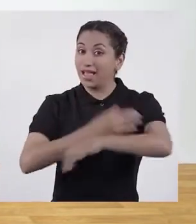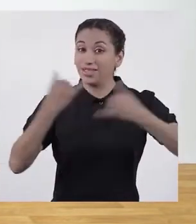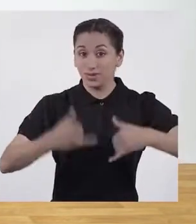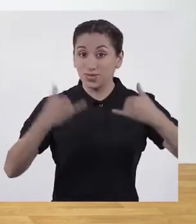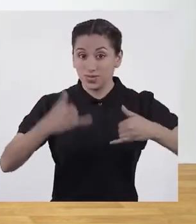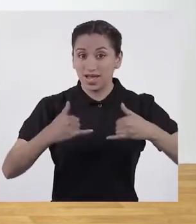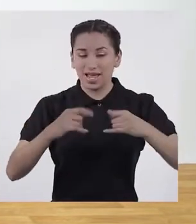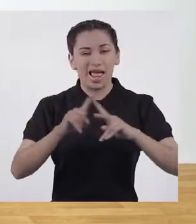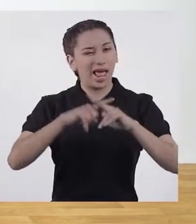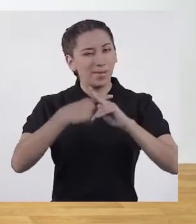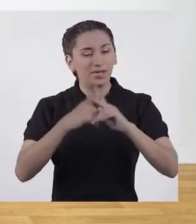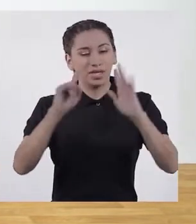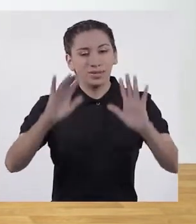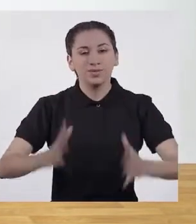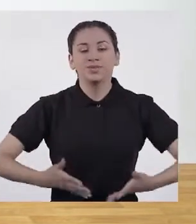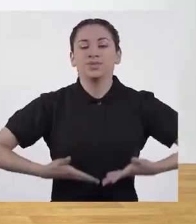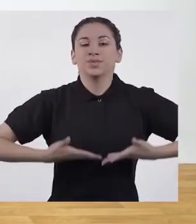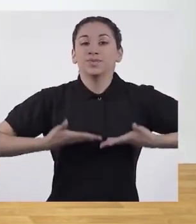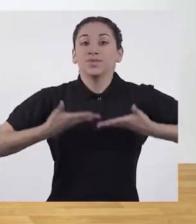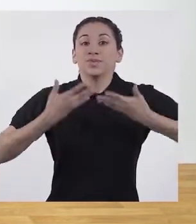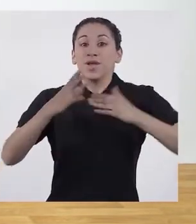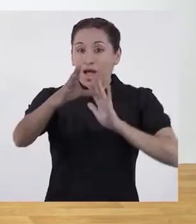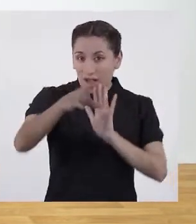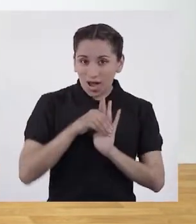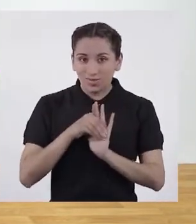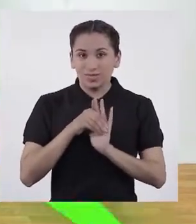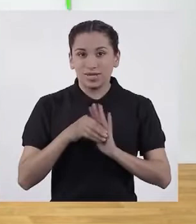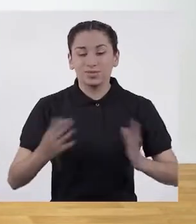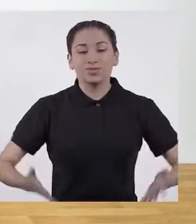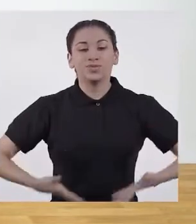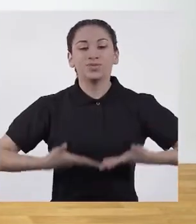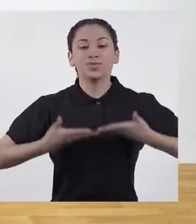jugar, empezamos tomando aire. Sígueme, vamos.